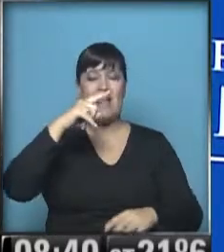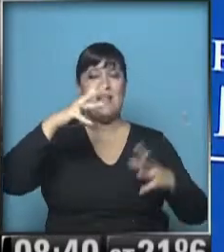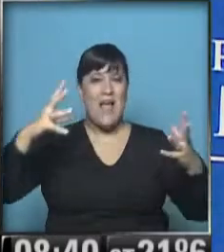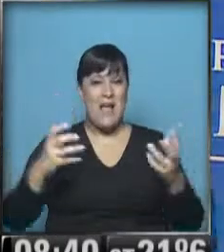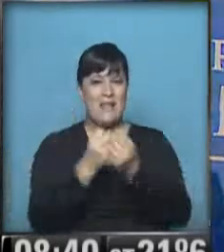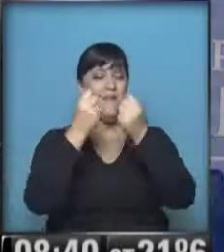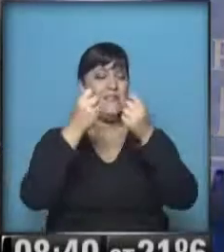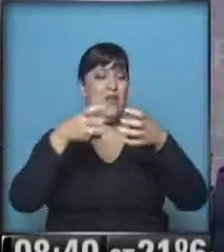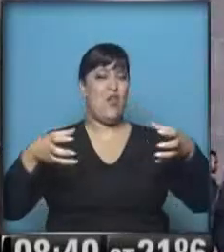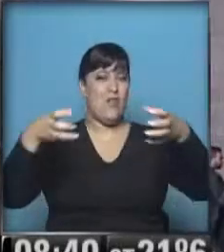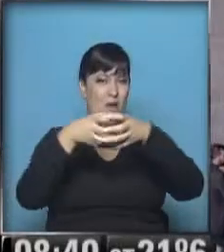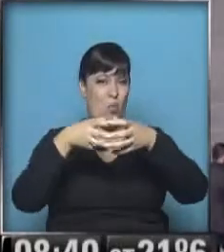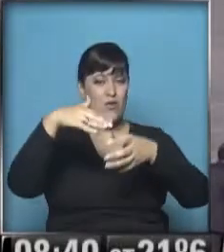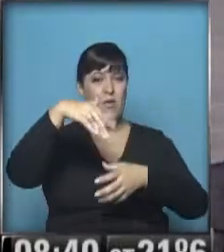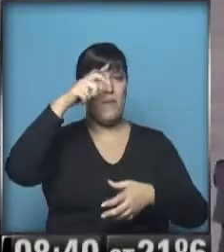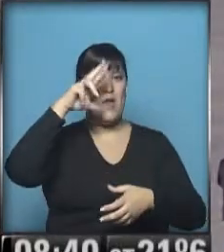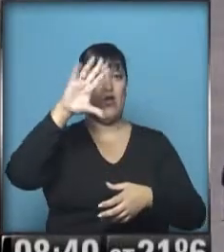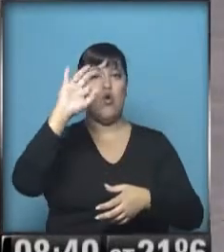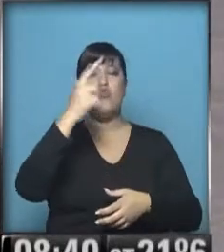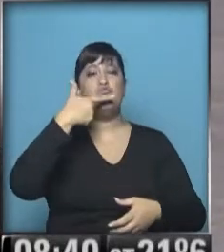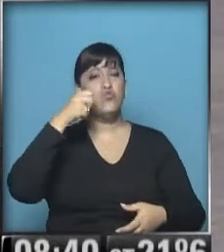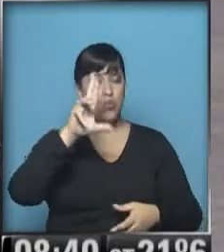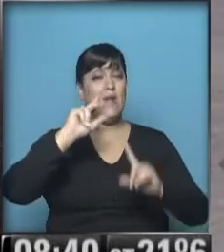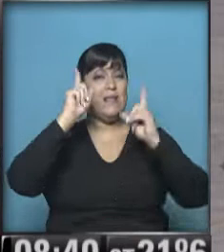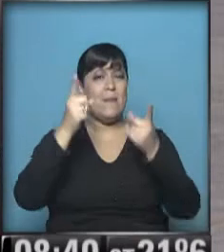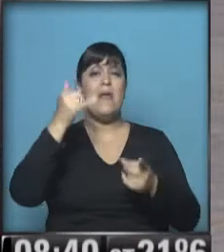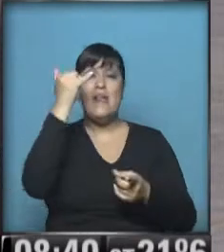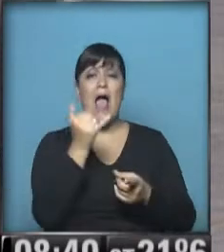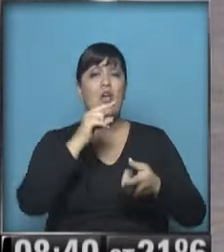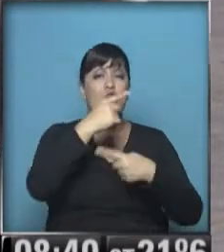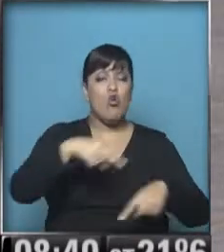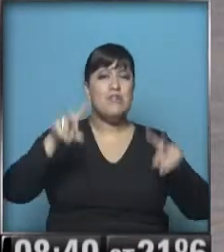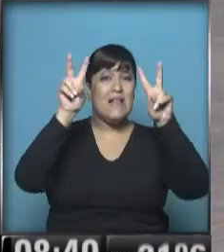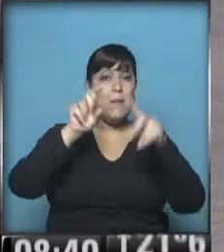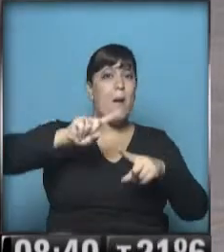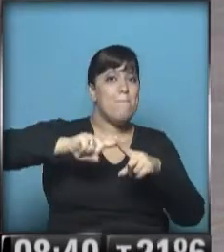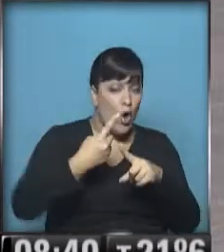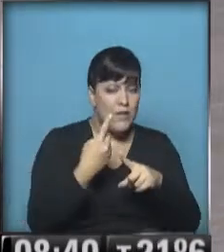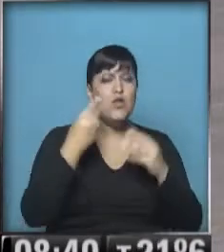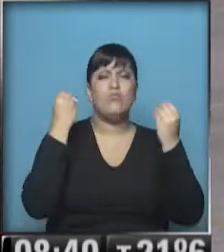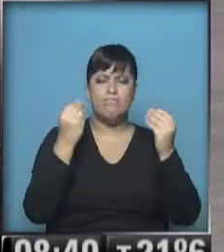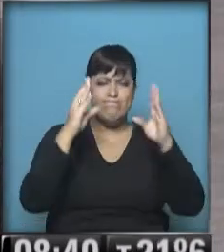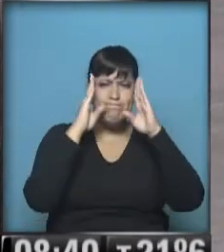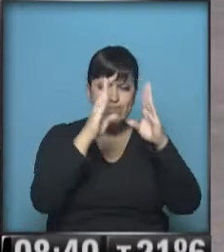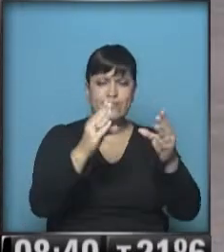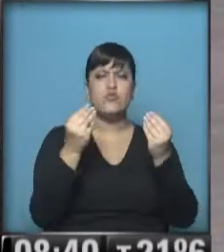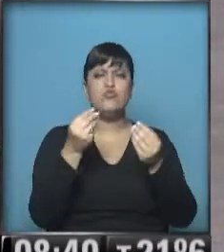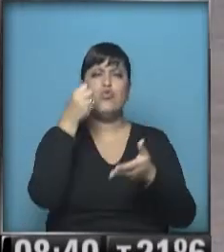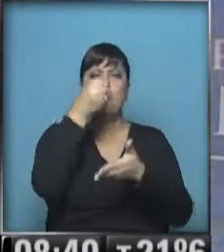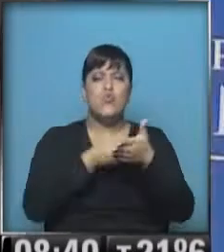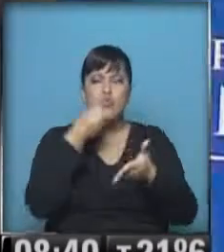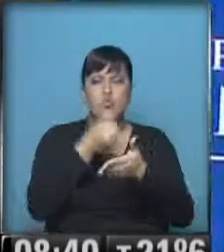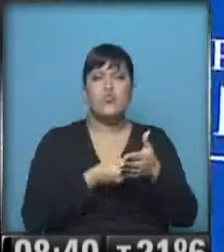también tiene un gran contenido político. Esto es referido fundamentalmente a la lucha